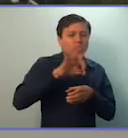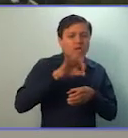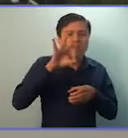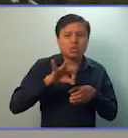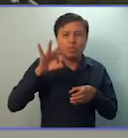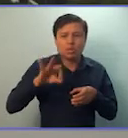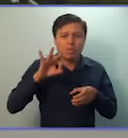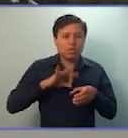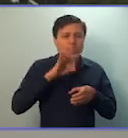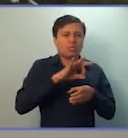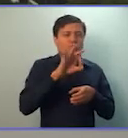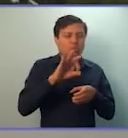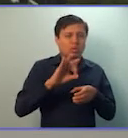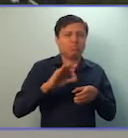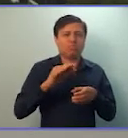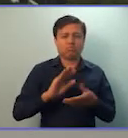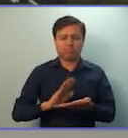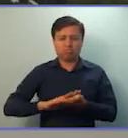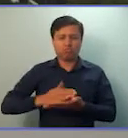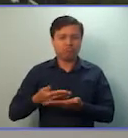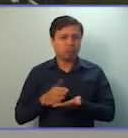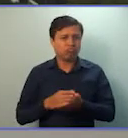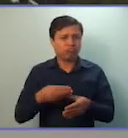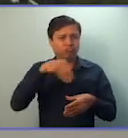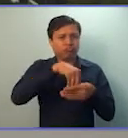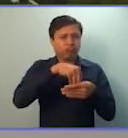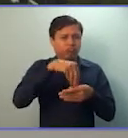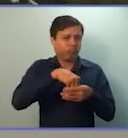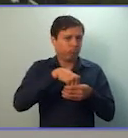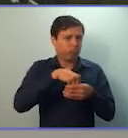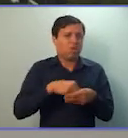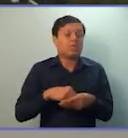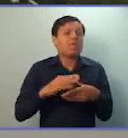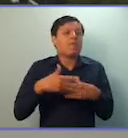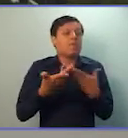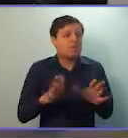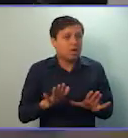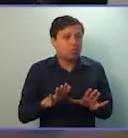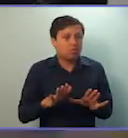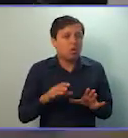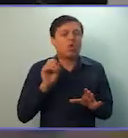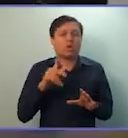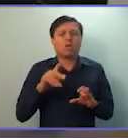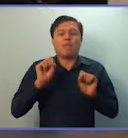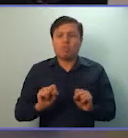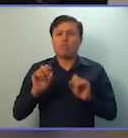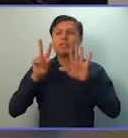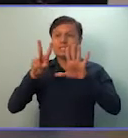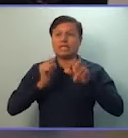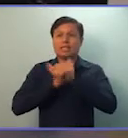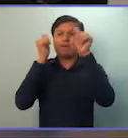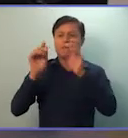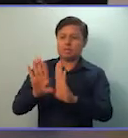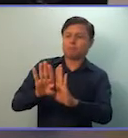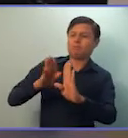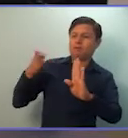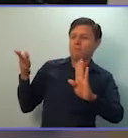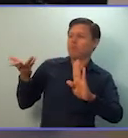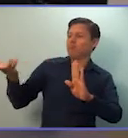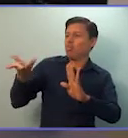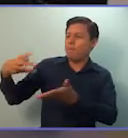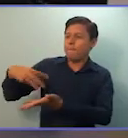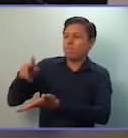ciudadanos llana podamos ingresar al centro de votación y hacer uso de nuestro derecho de votar también sobre este tema rené